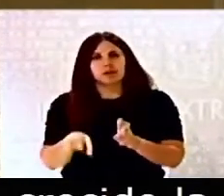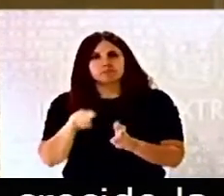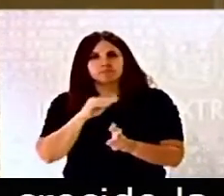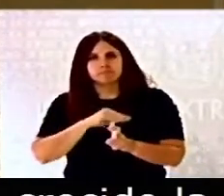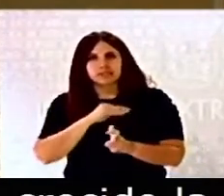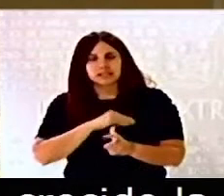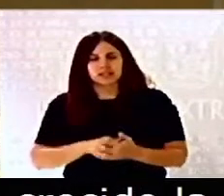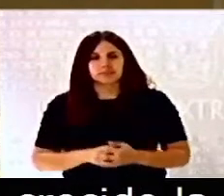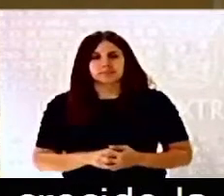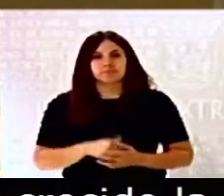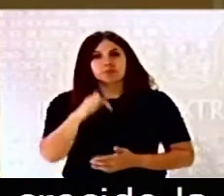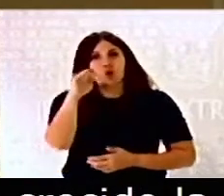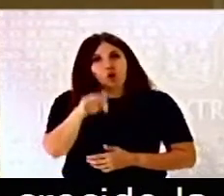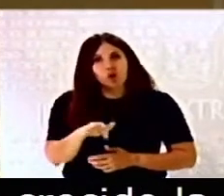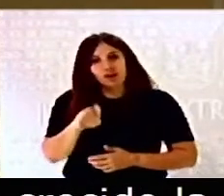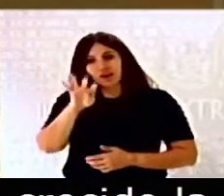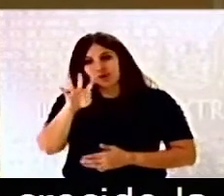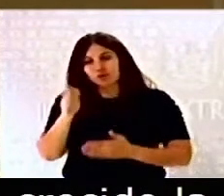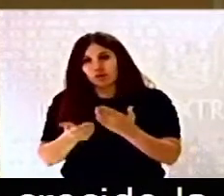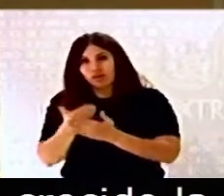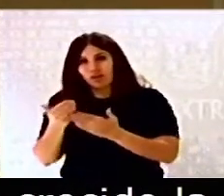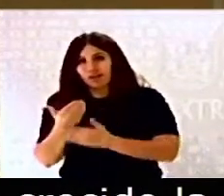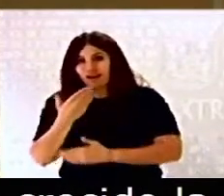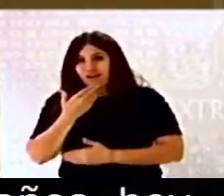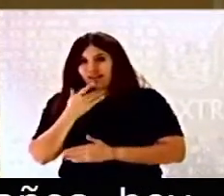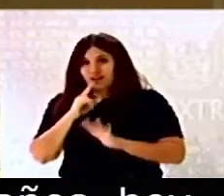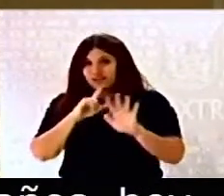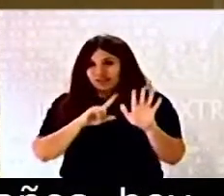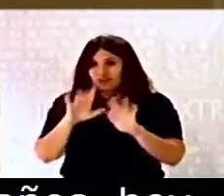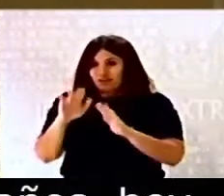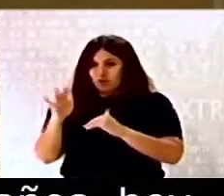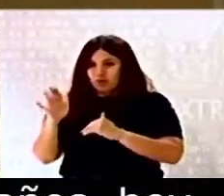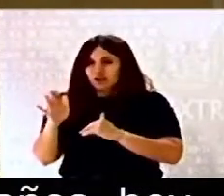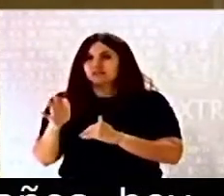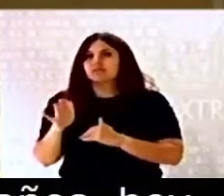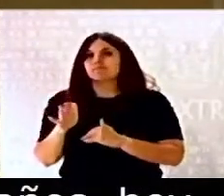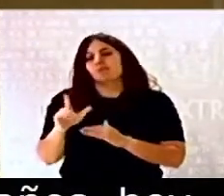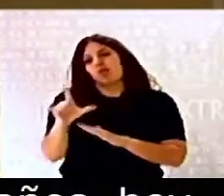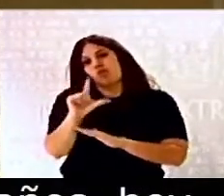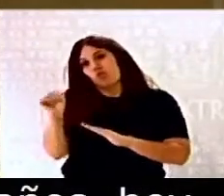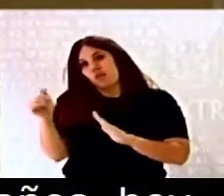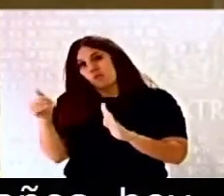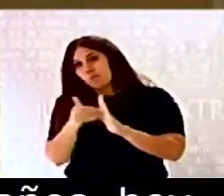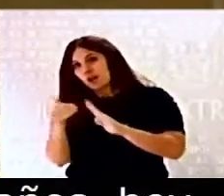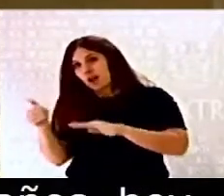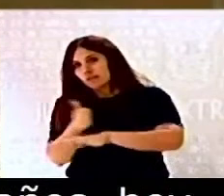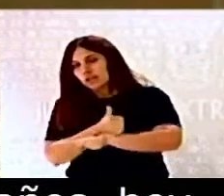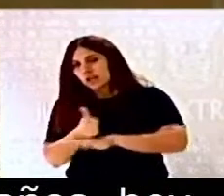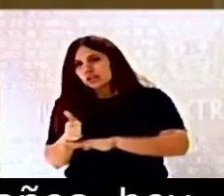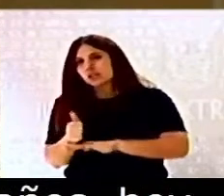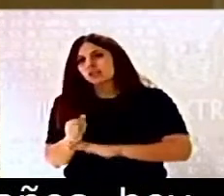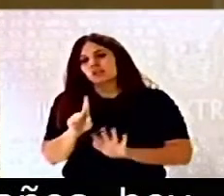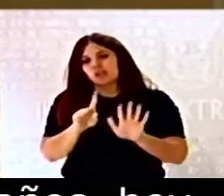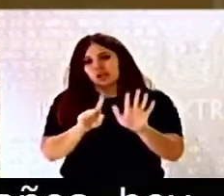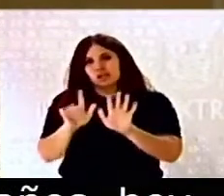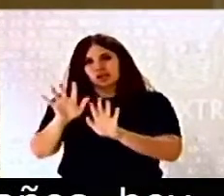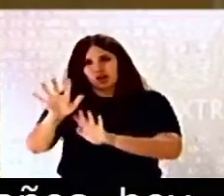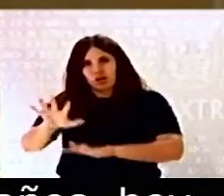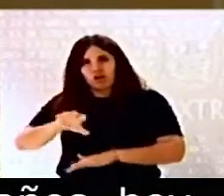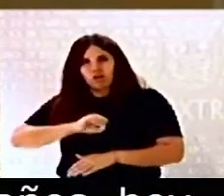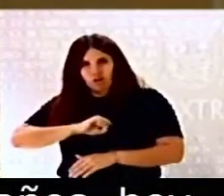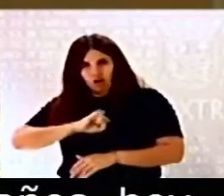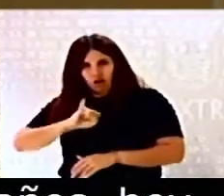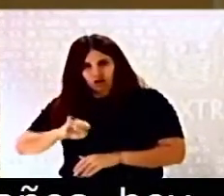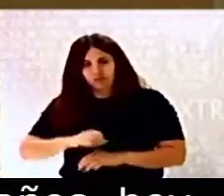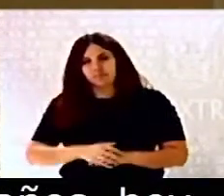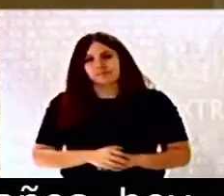Hoy damos una incidencia a los 14 días en los mayores de 65 años de 65 casos por 100.000 habitantes y